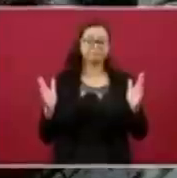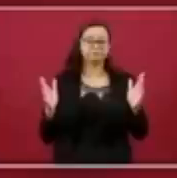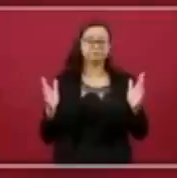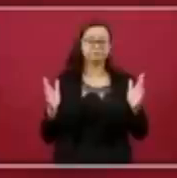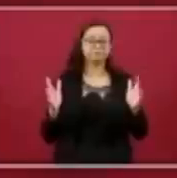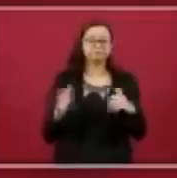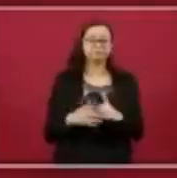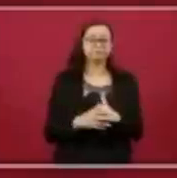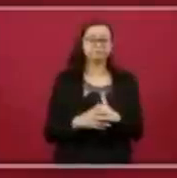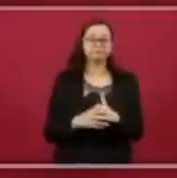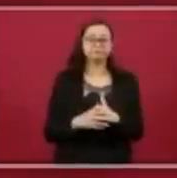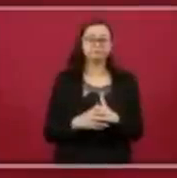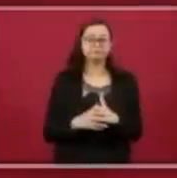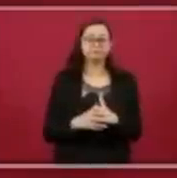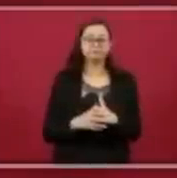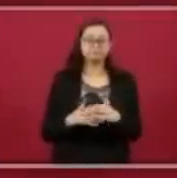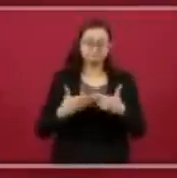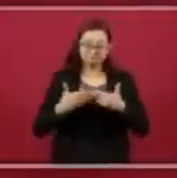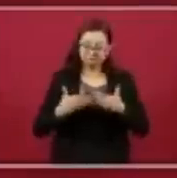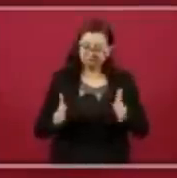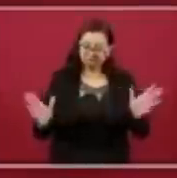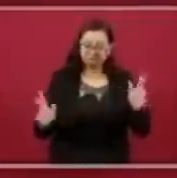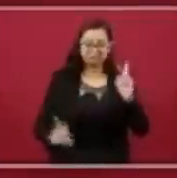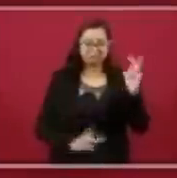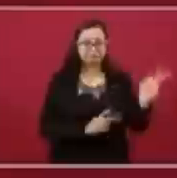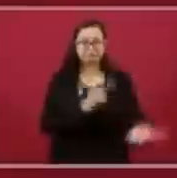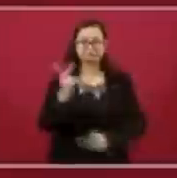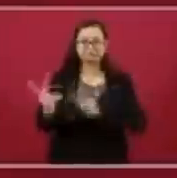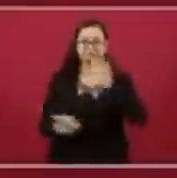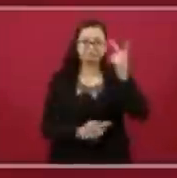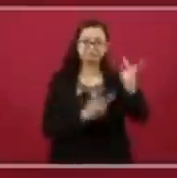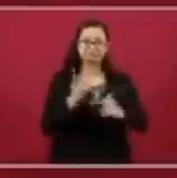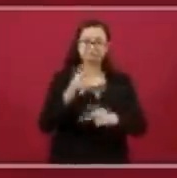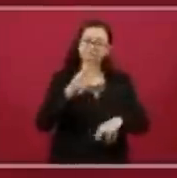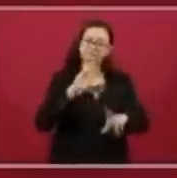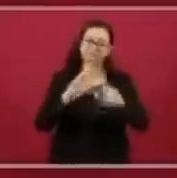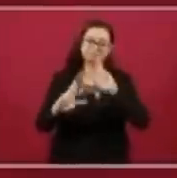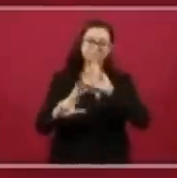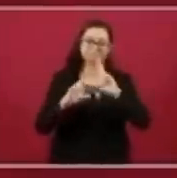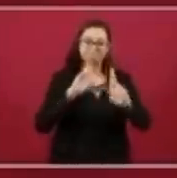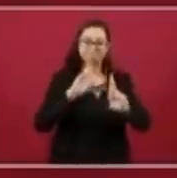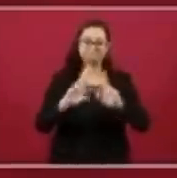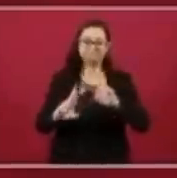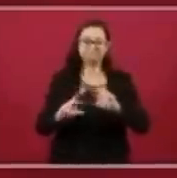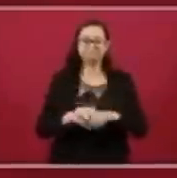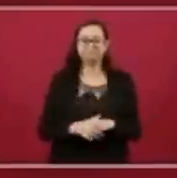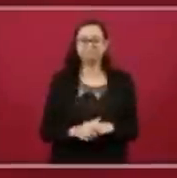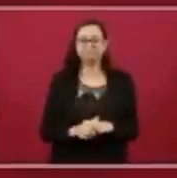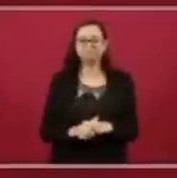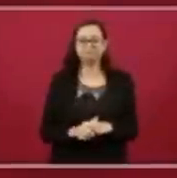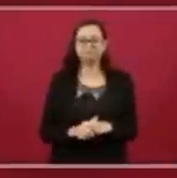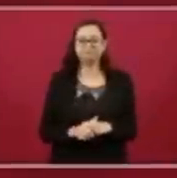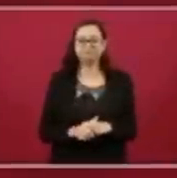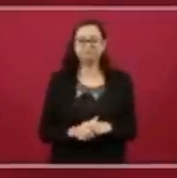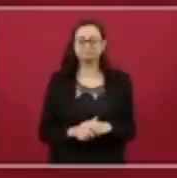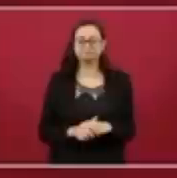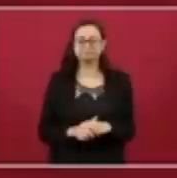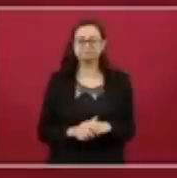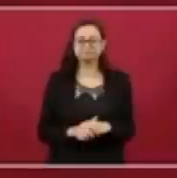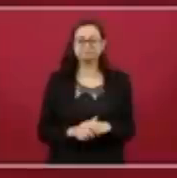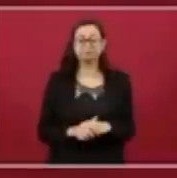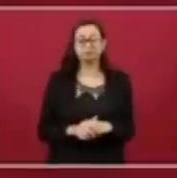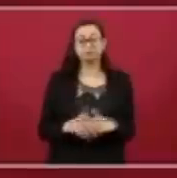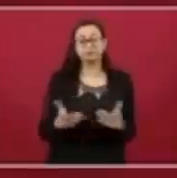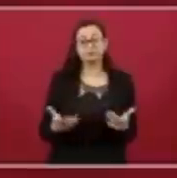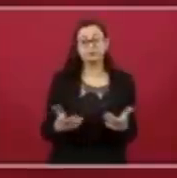abriendo la sesión de preguntas y respuestas porque vamos a estar